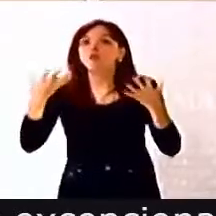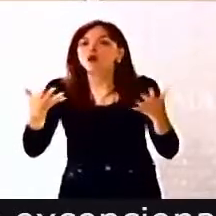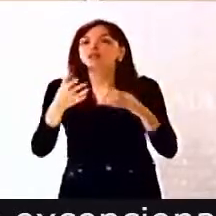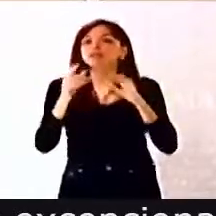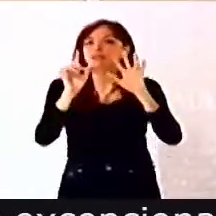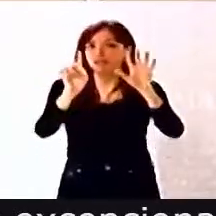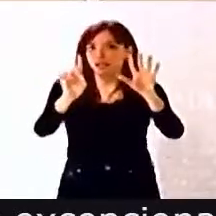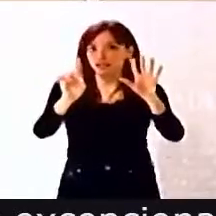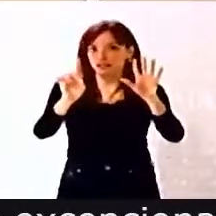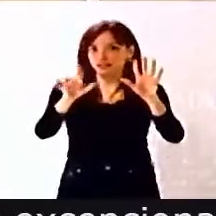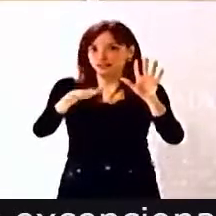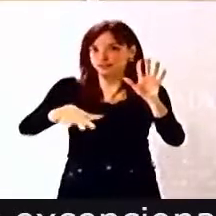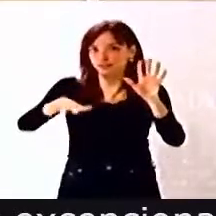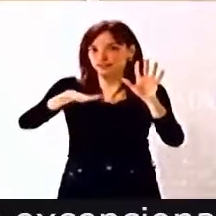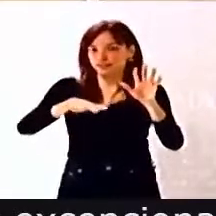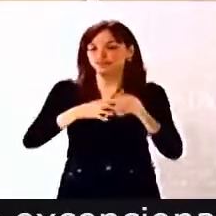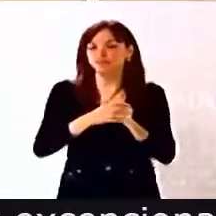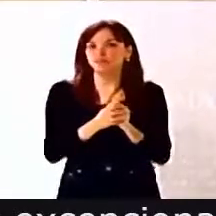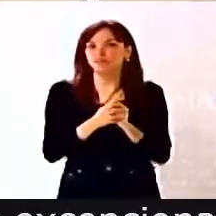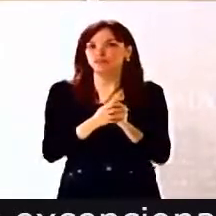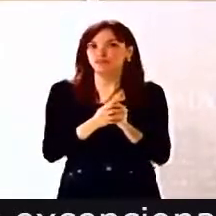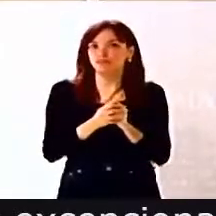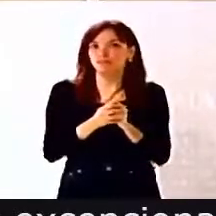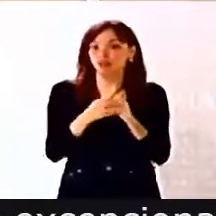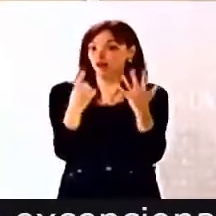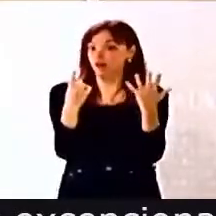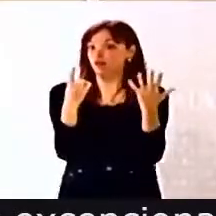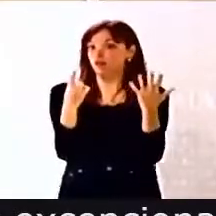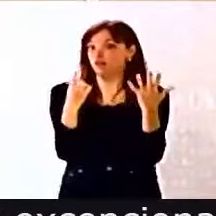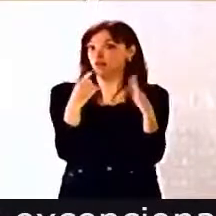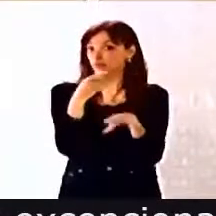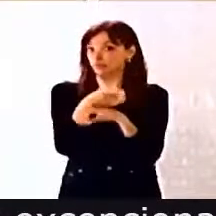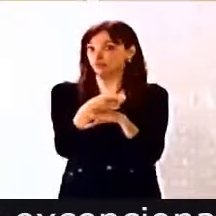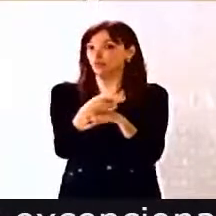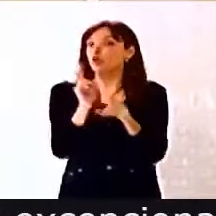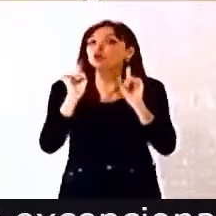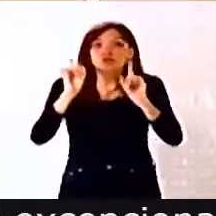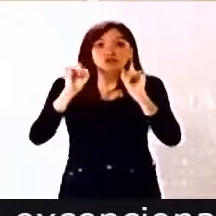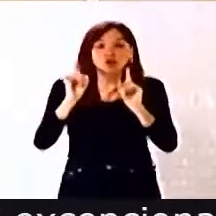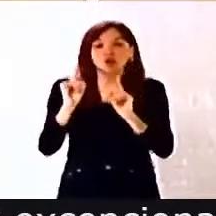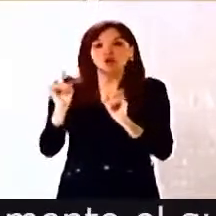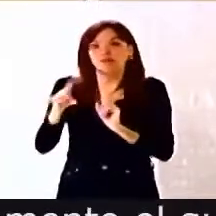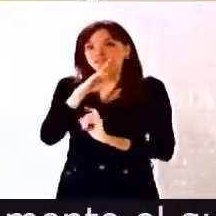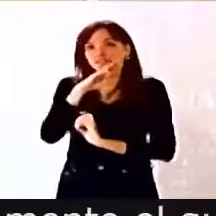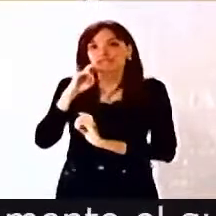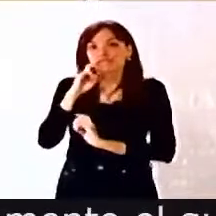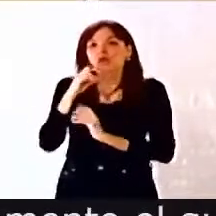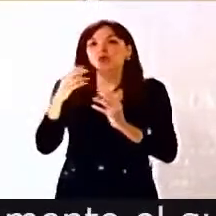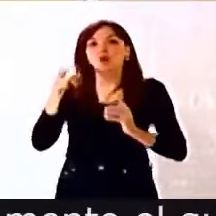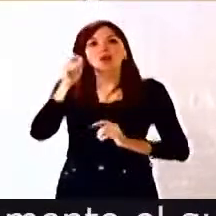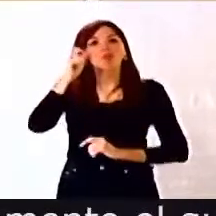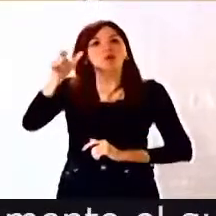los cuales solo está en vigor en este momento el que pertenece a la localidad de